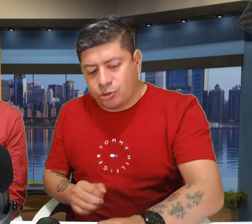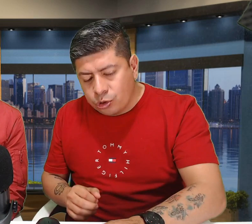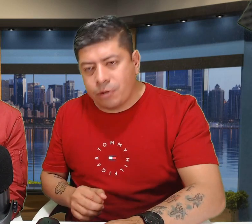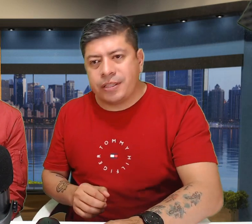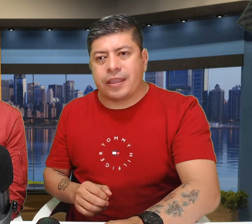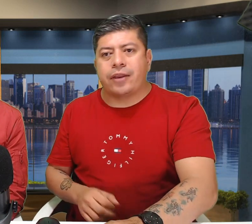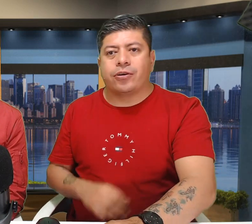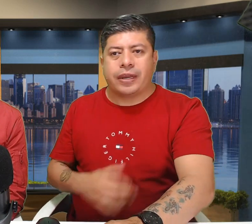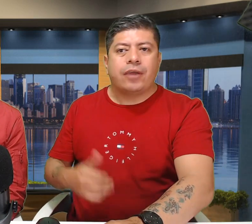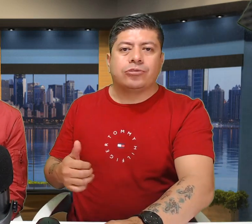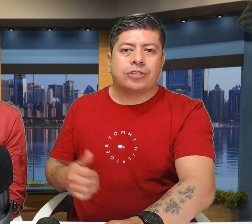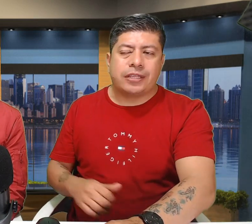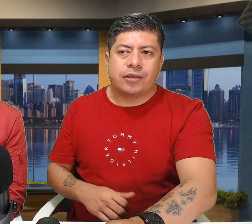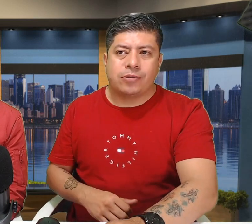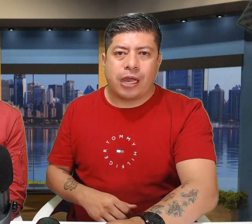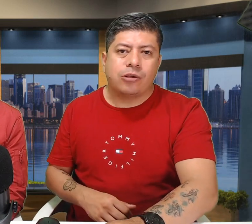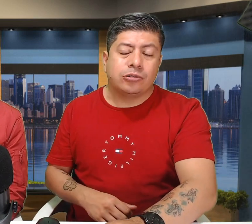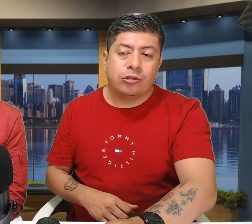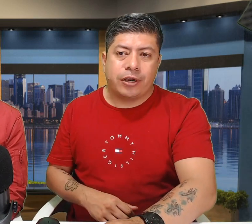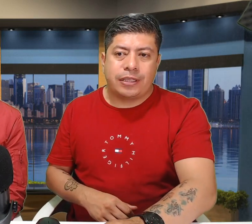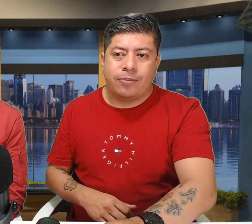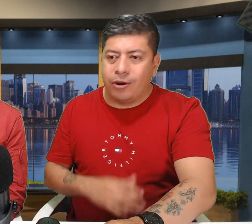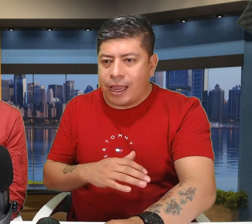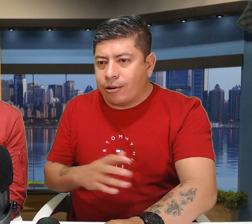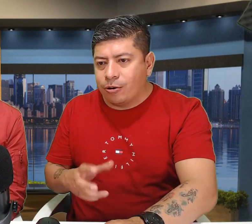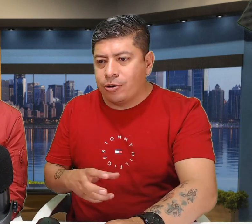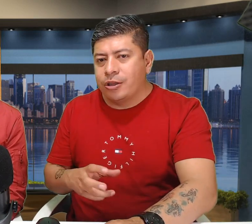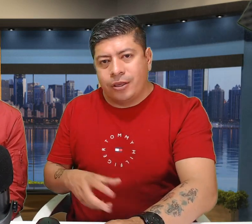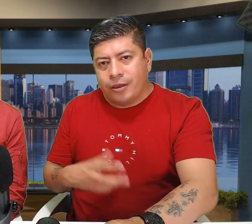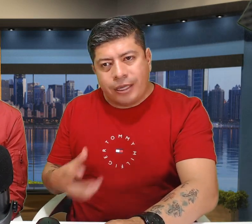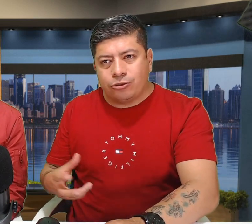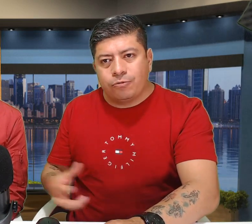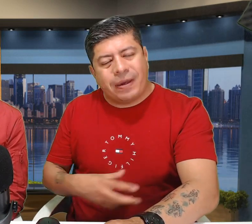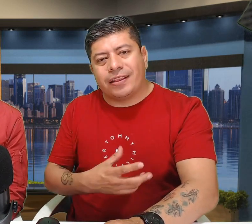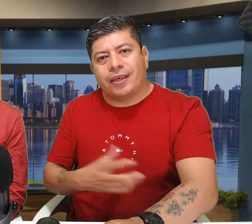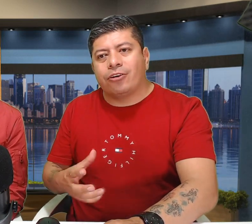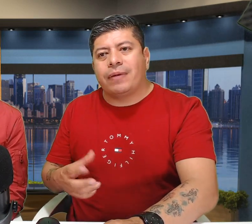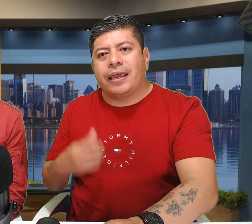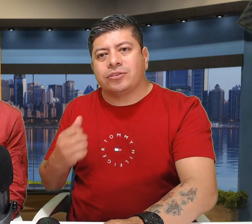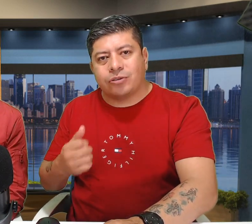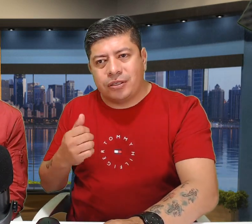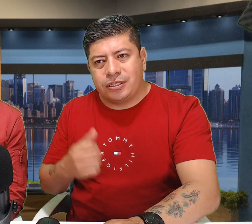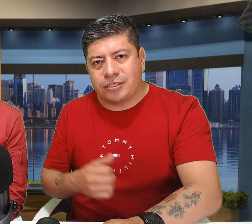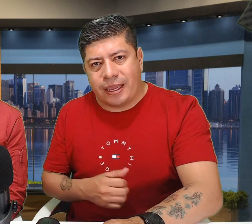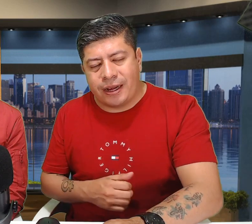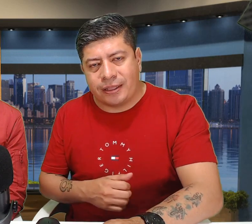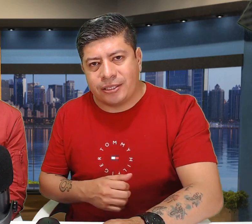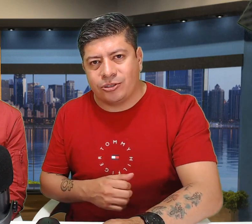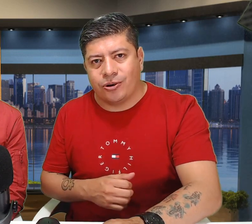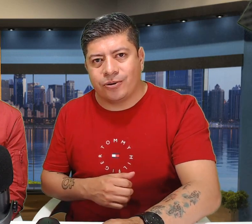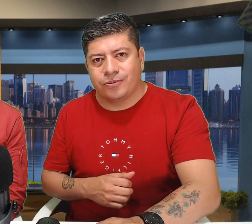su comentario cree usted en un carlos loret de mola o es un verdadero maestro en distraer la atención